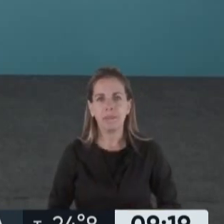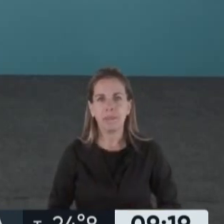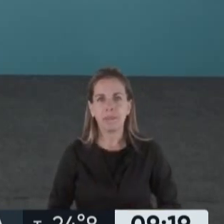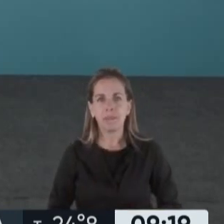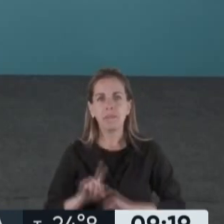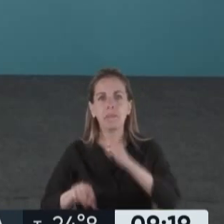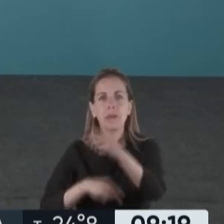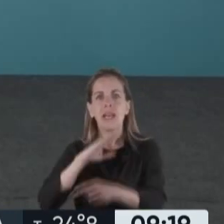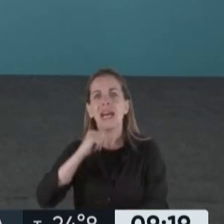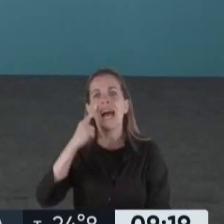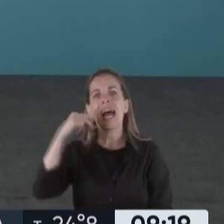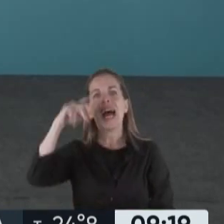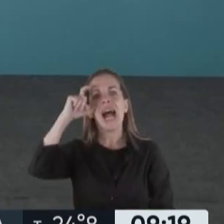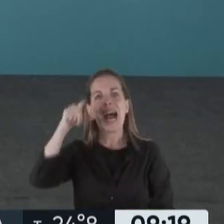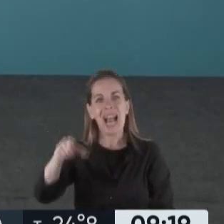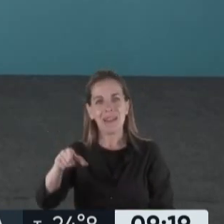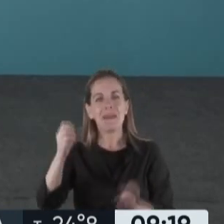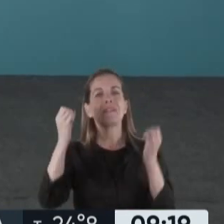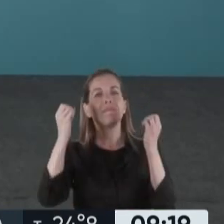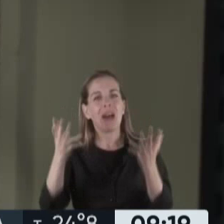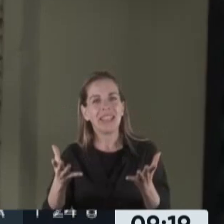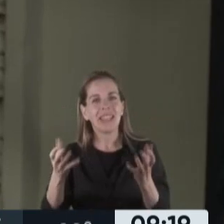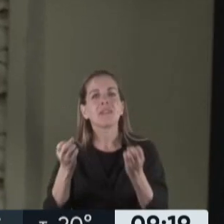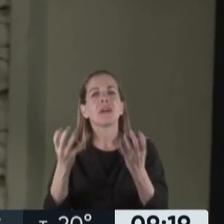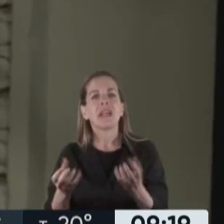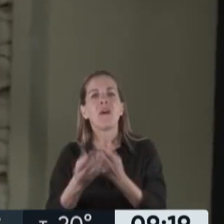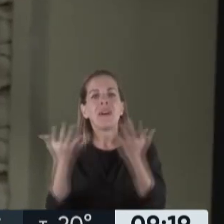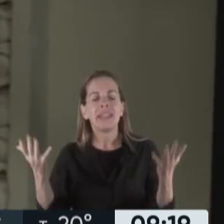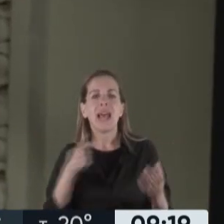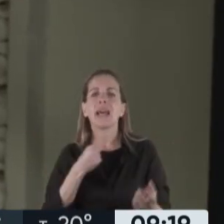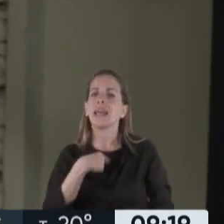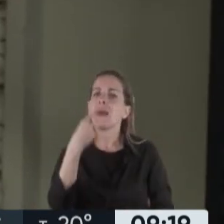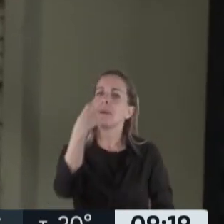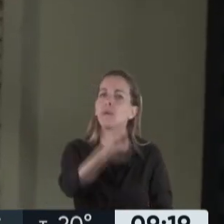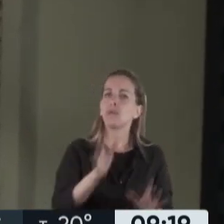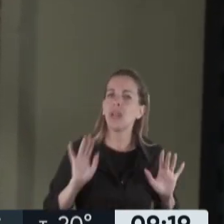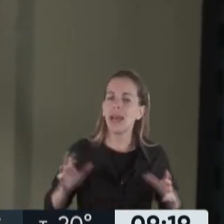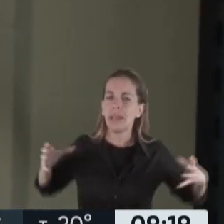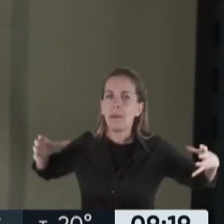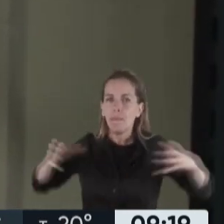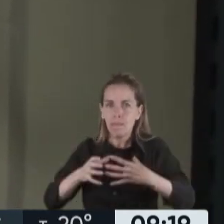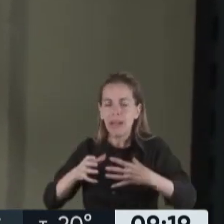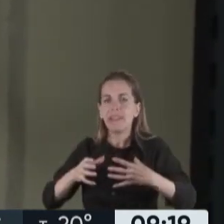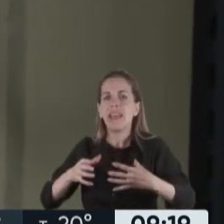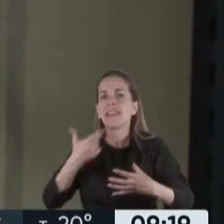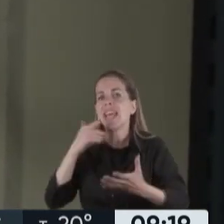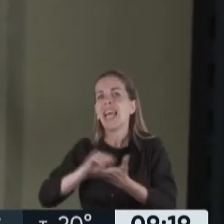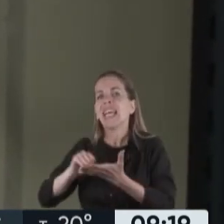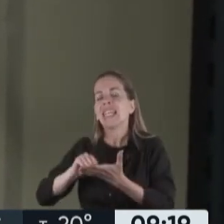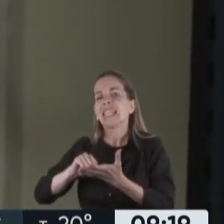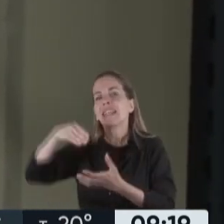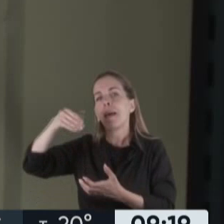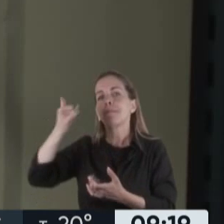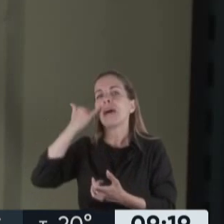Jaime Rosenberg. Jaime, buenos días, Hola, Gabriela, ¿cómo estás? Te quería consultar, el presidente del bloque de senadores, José